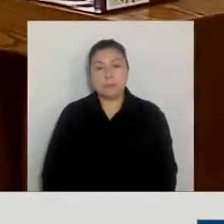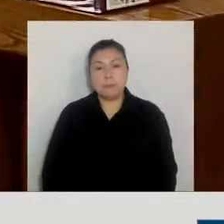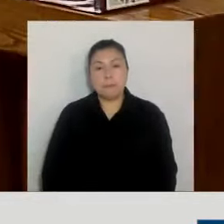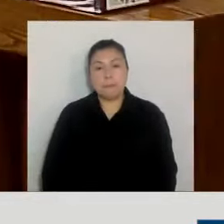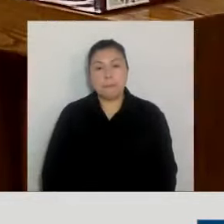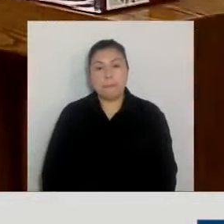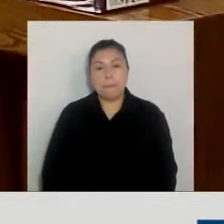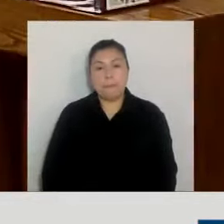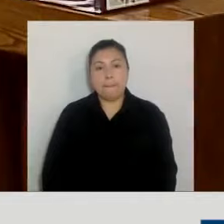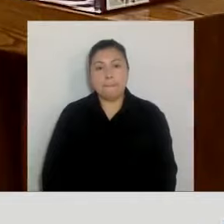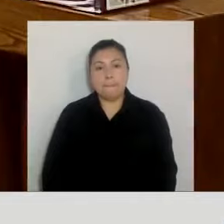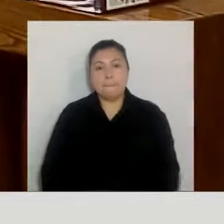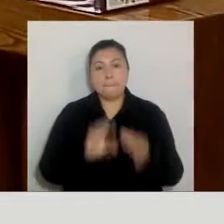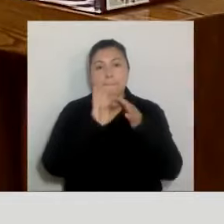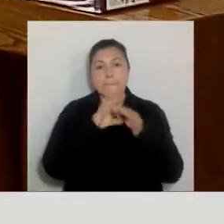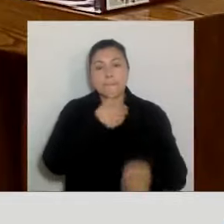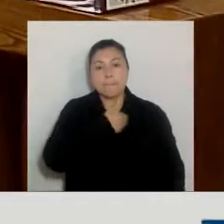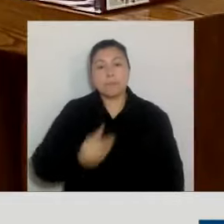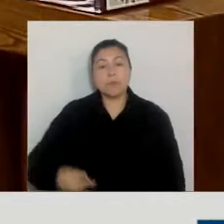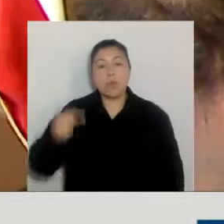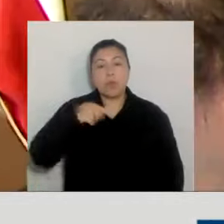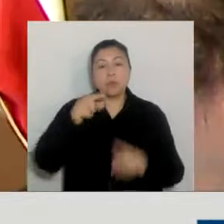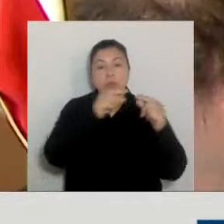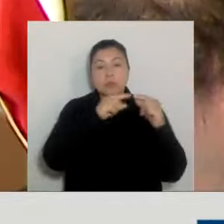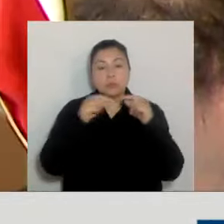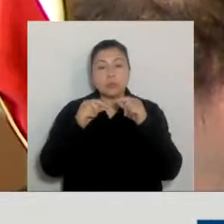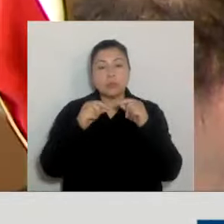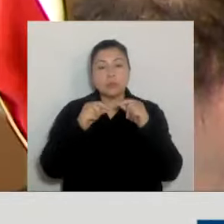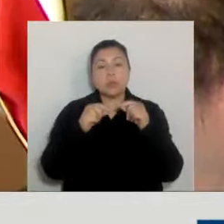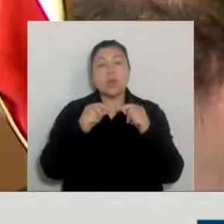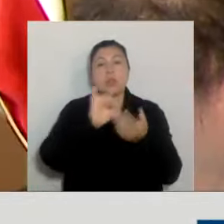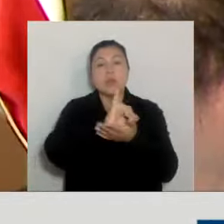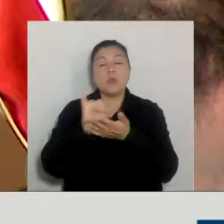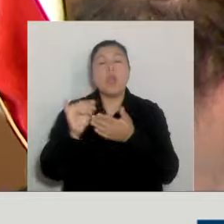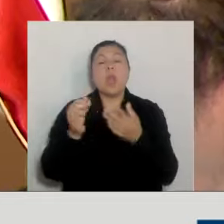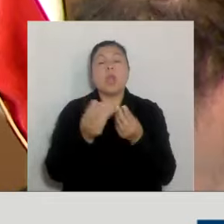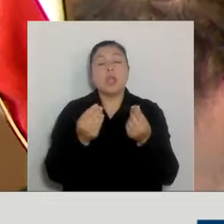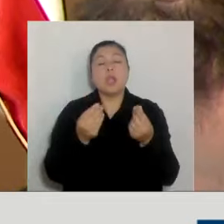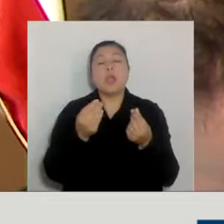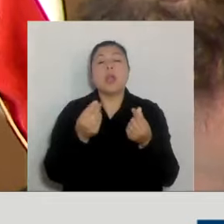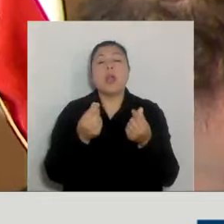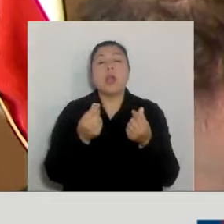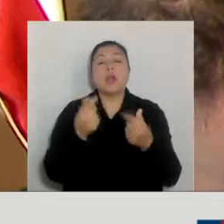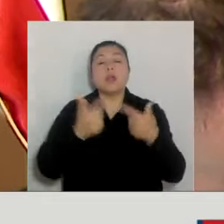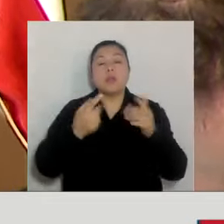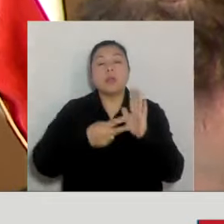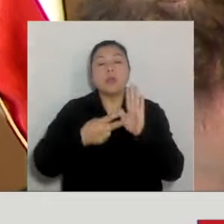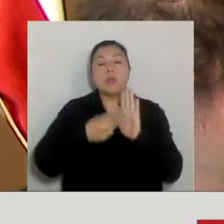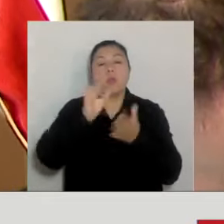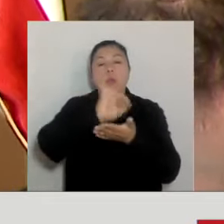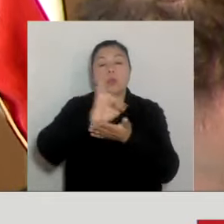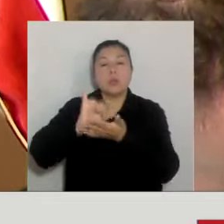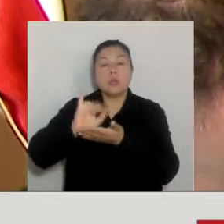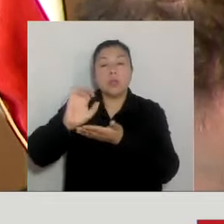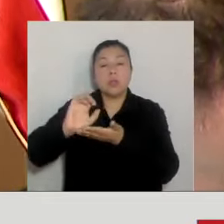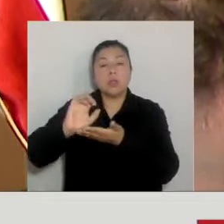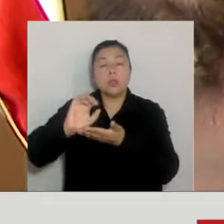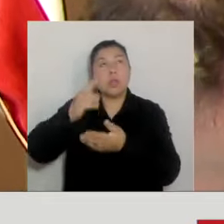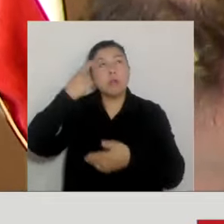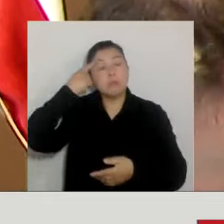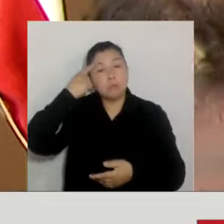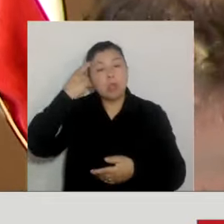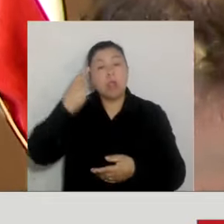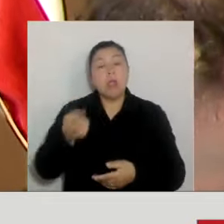Gracias presidenta hoy discutimos la creación de la agencia para la calidad de las políticas públicas y productividad un nuevo ente Estatal que supuestamente vendrá